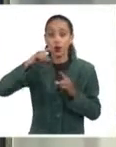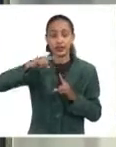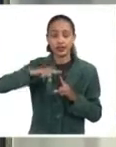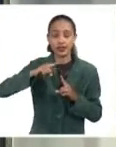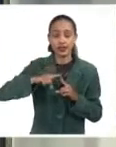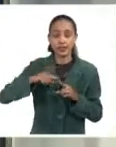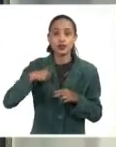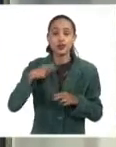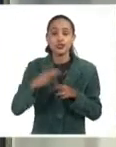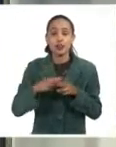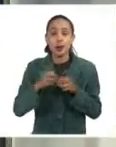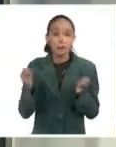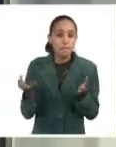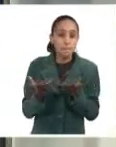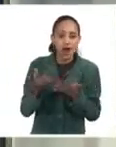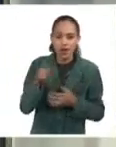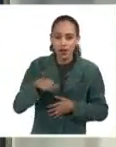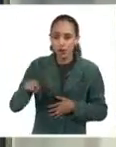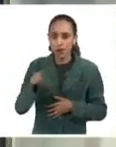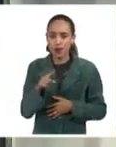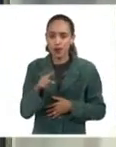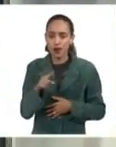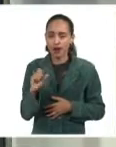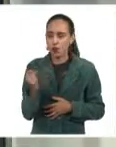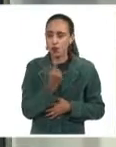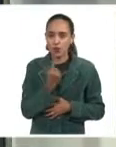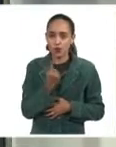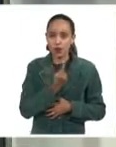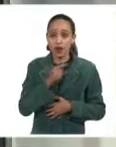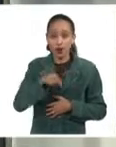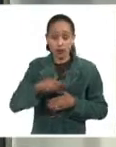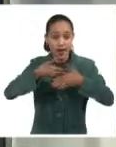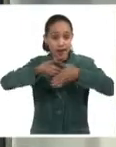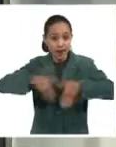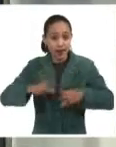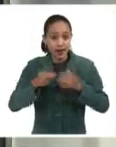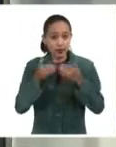La Magia de lo Auténtico. En minutos tendrá lugar la gala inaugural y usted